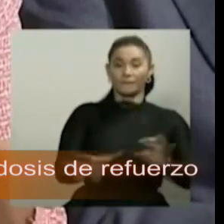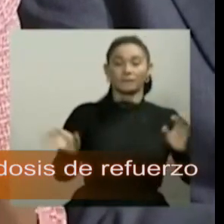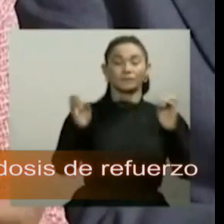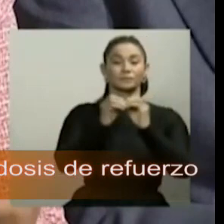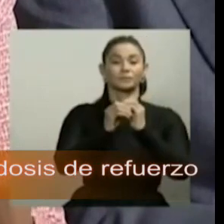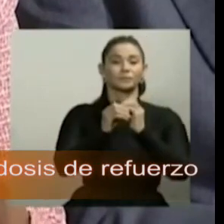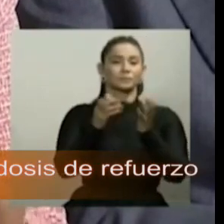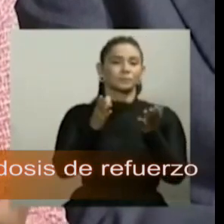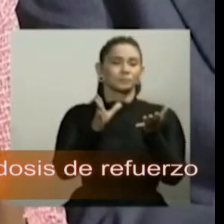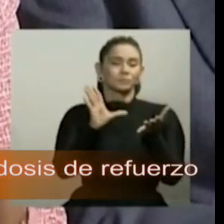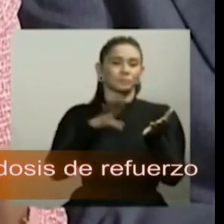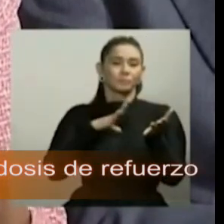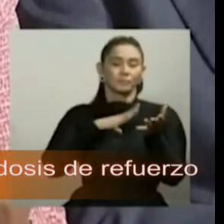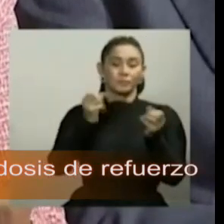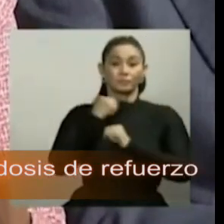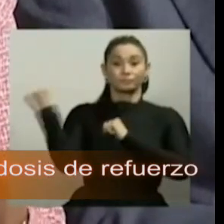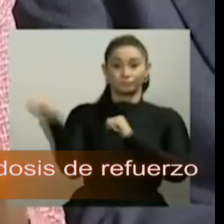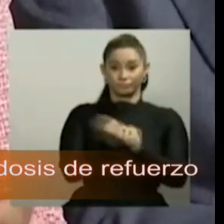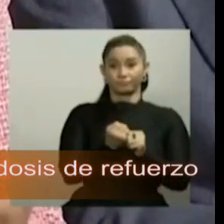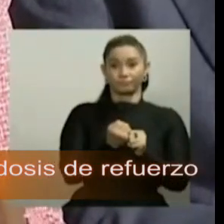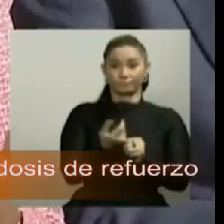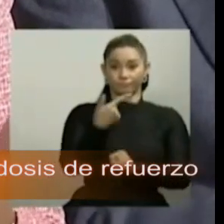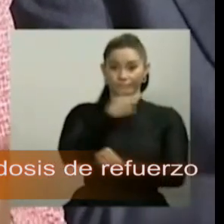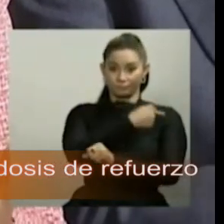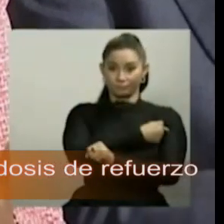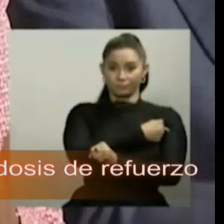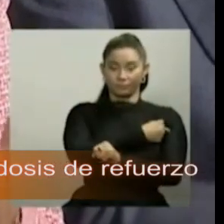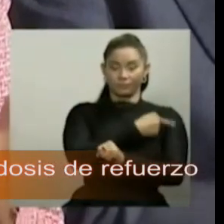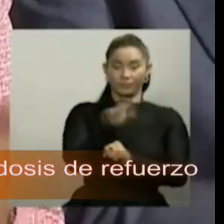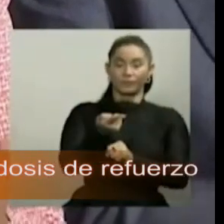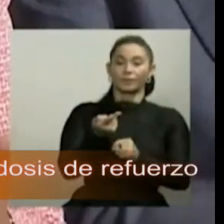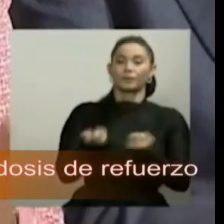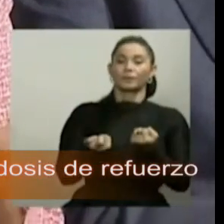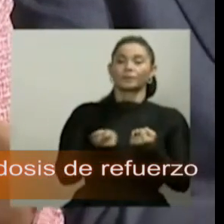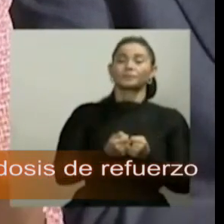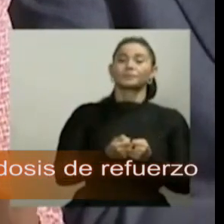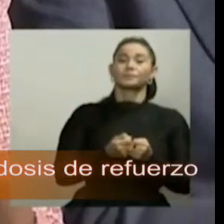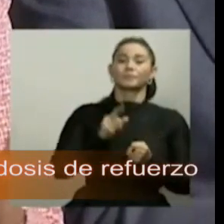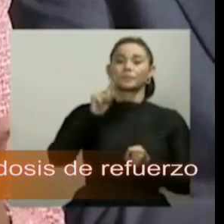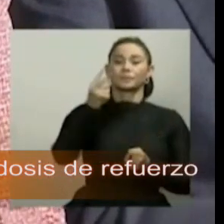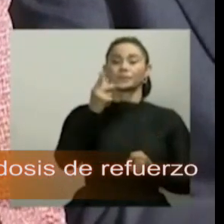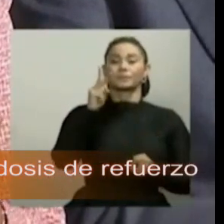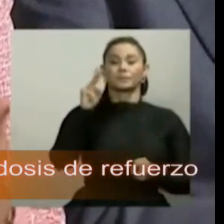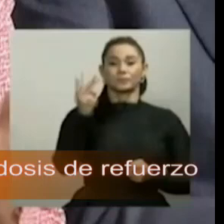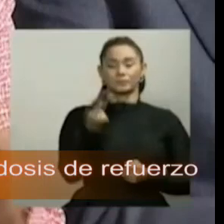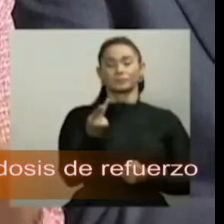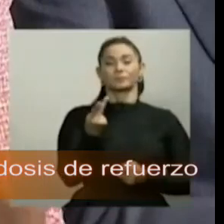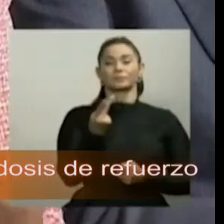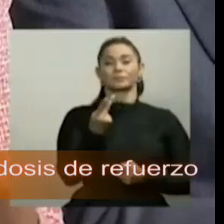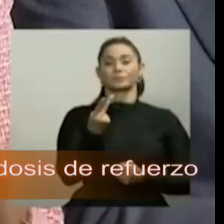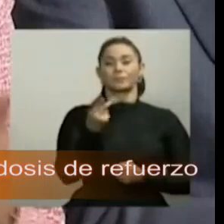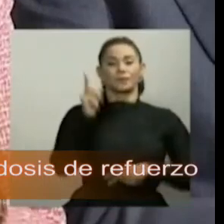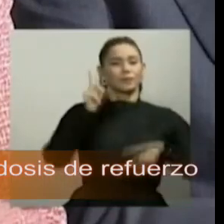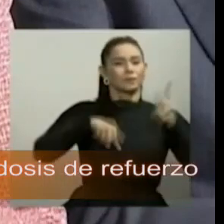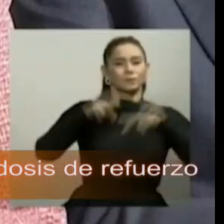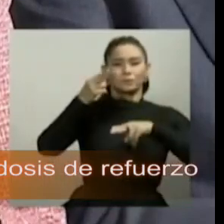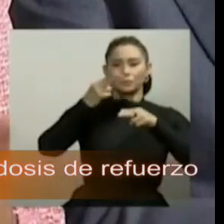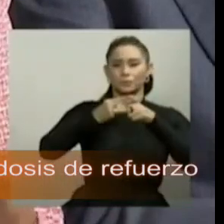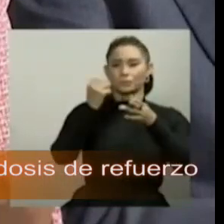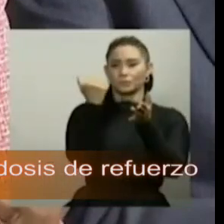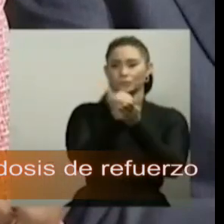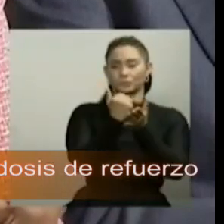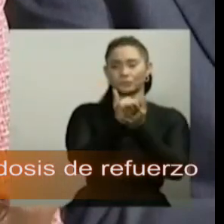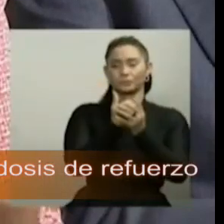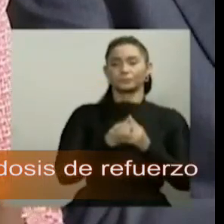suplementar o más bien reforzar esa actividad inmunológica que se ha producido con una y dos dosis de cualquiera de los